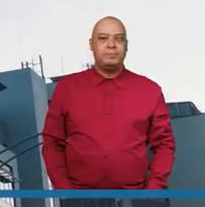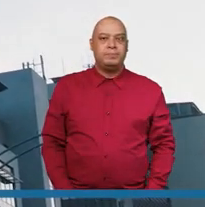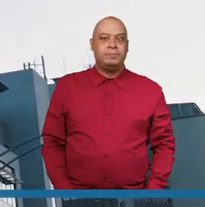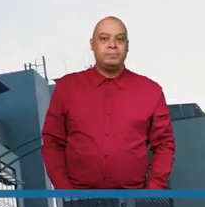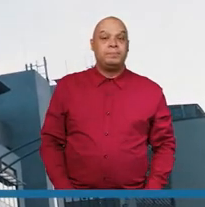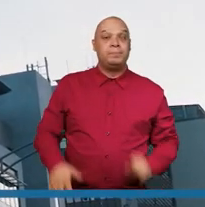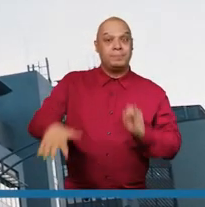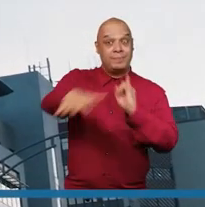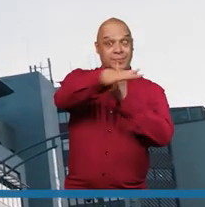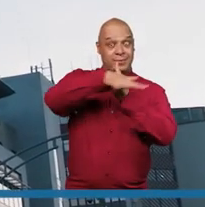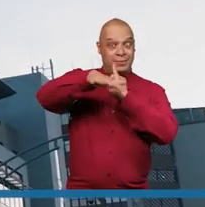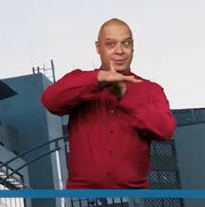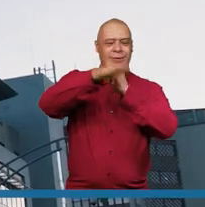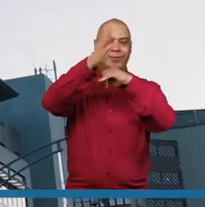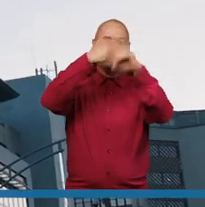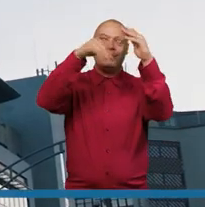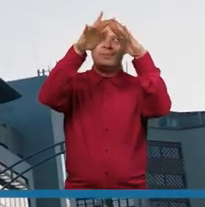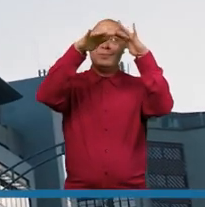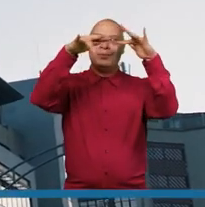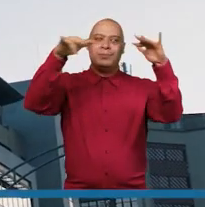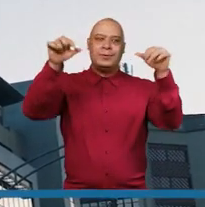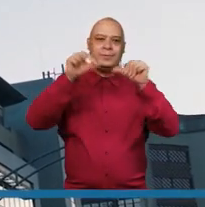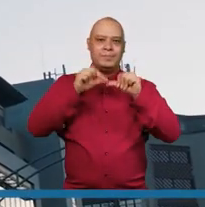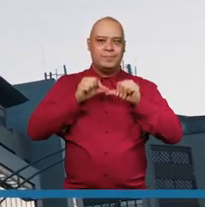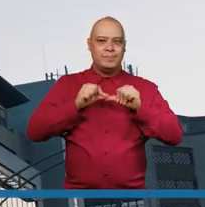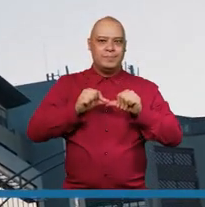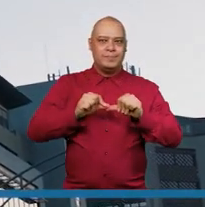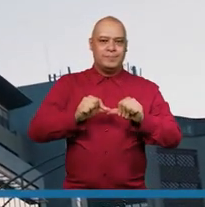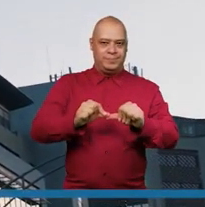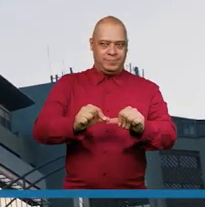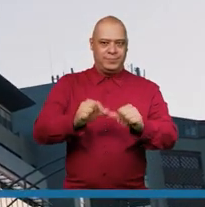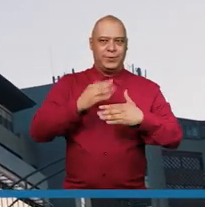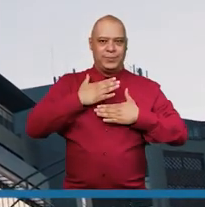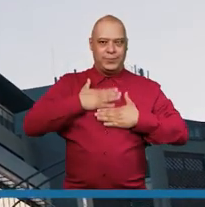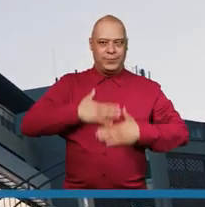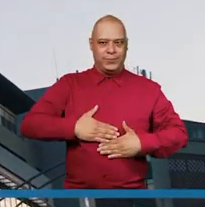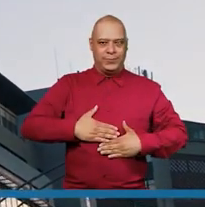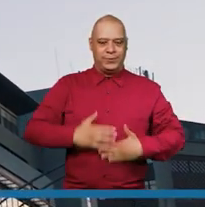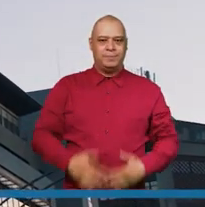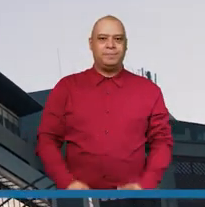Metropolitana del Valle de Aburrá. Futuro sostenible.